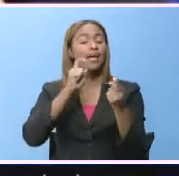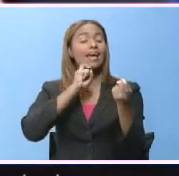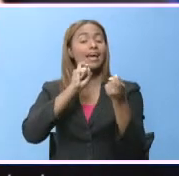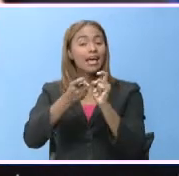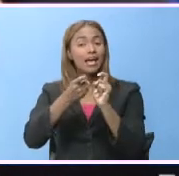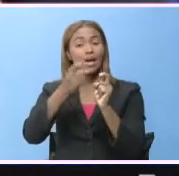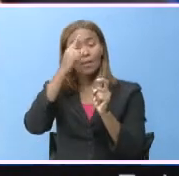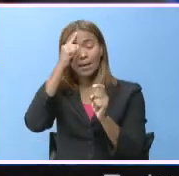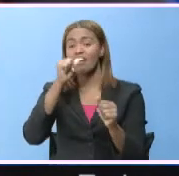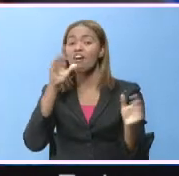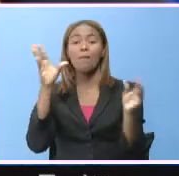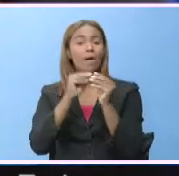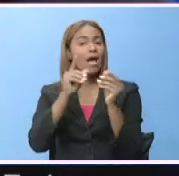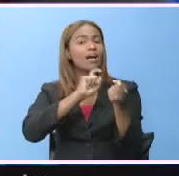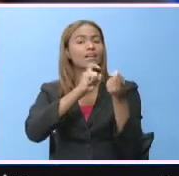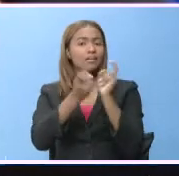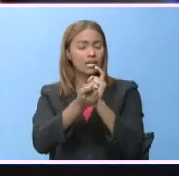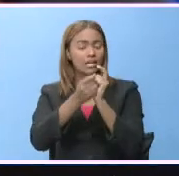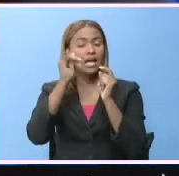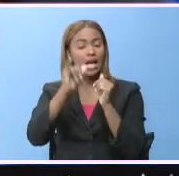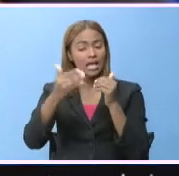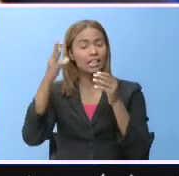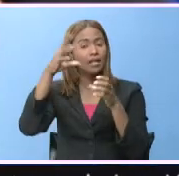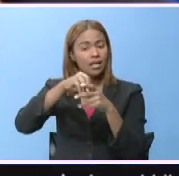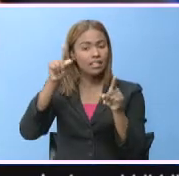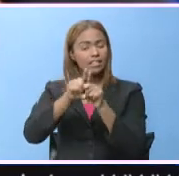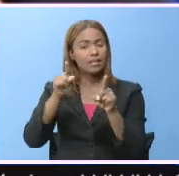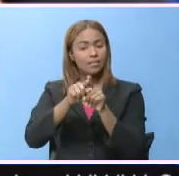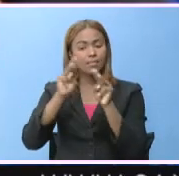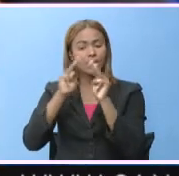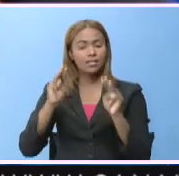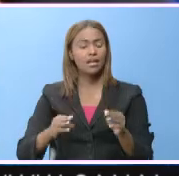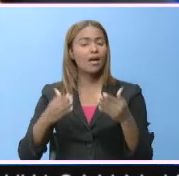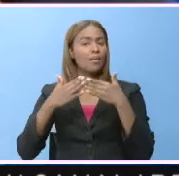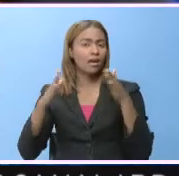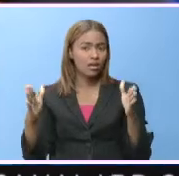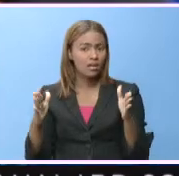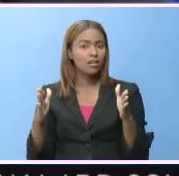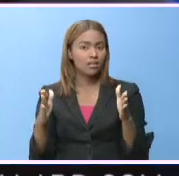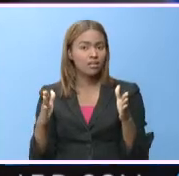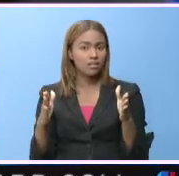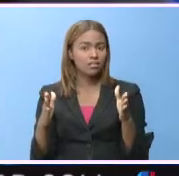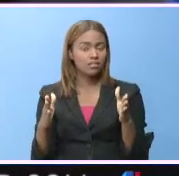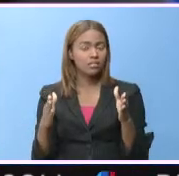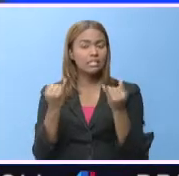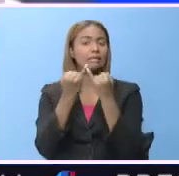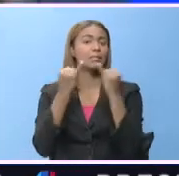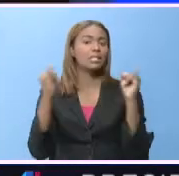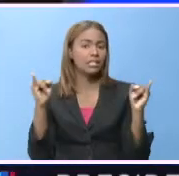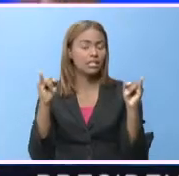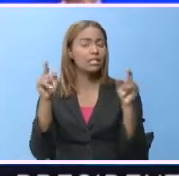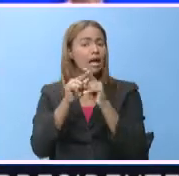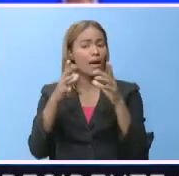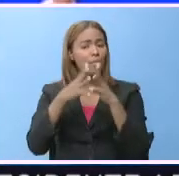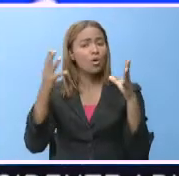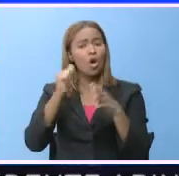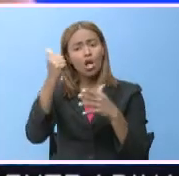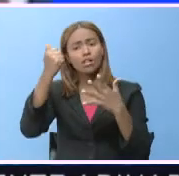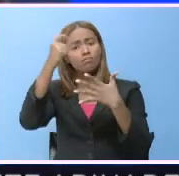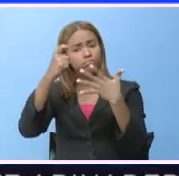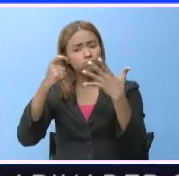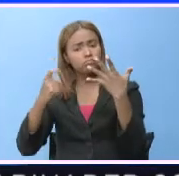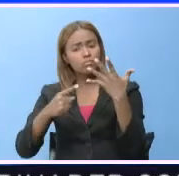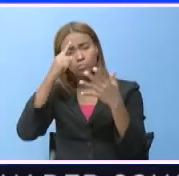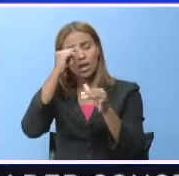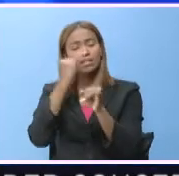modificación para no más modificaciones, y ahí incluir también lo del Ministerio Público independiente y muchas otras cosas